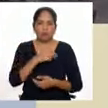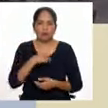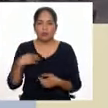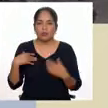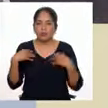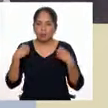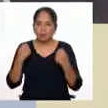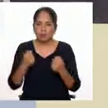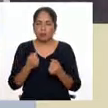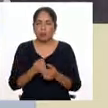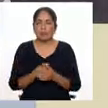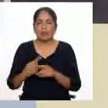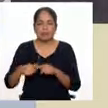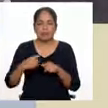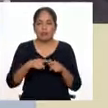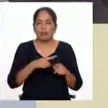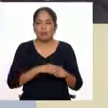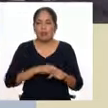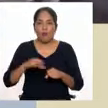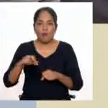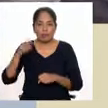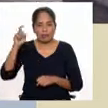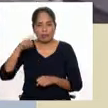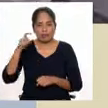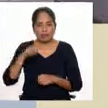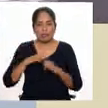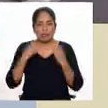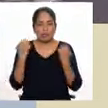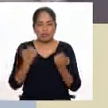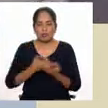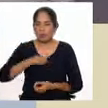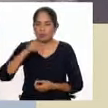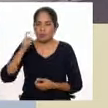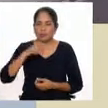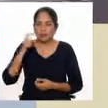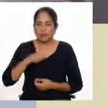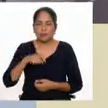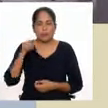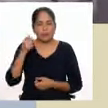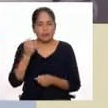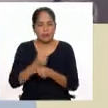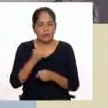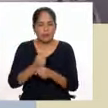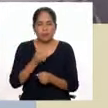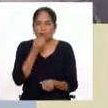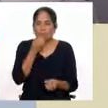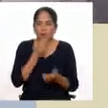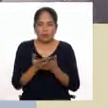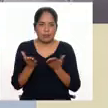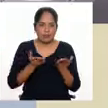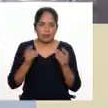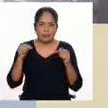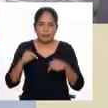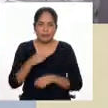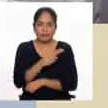Salud los especialistas que se necesiten y el personal necesario para que funcione adecuadamente este hospital.